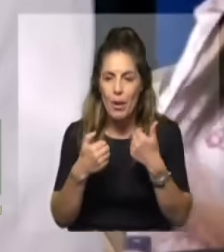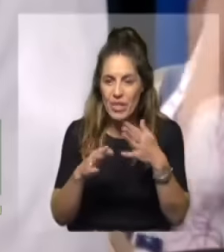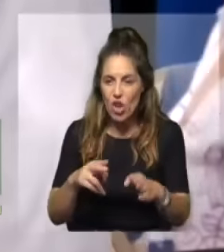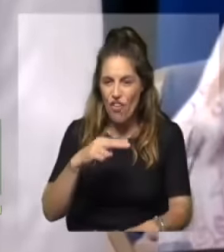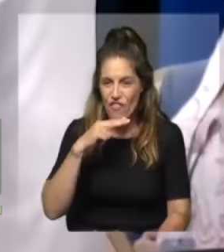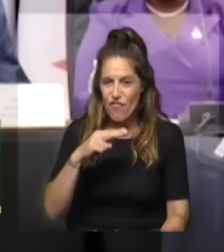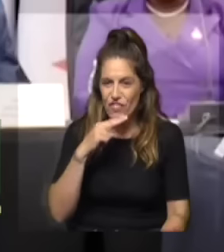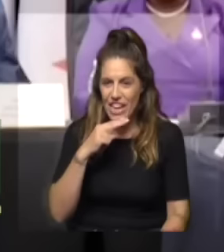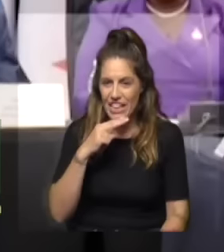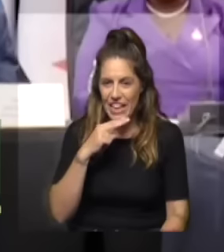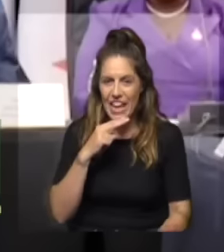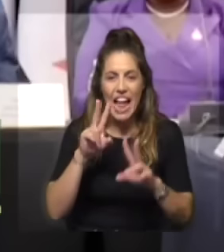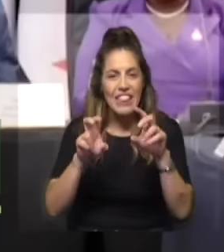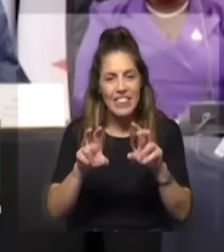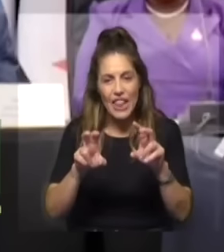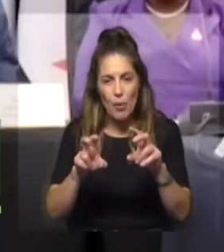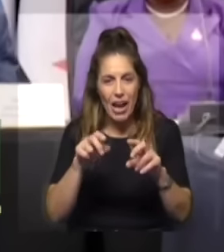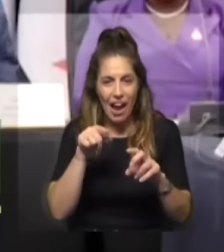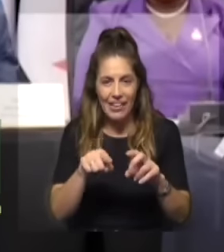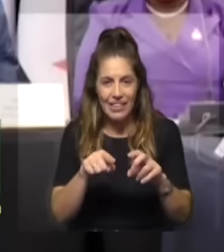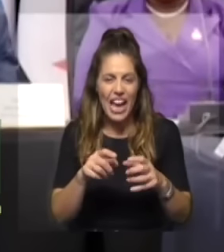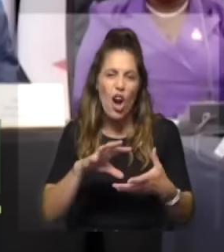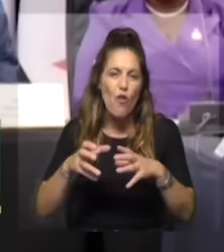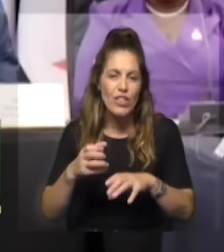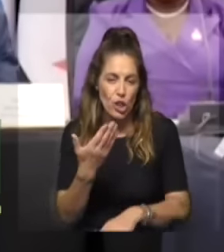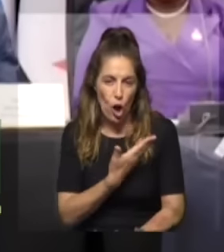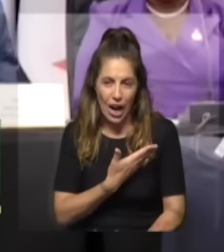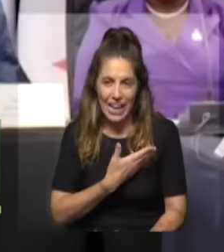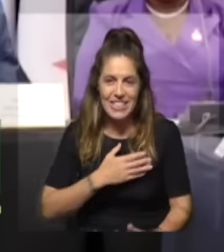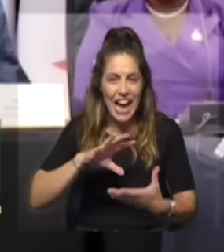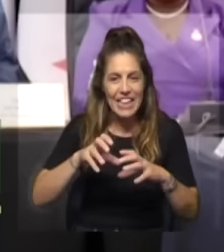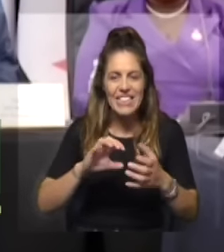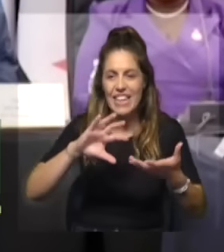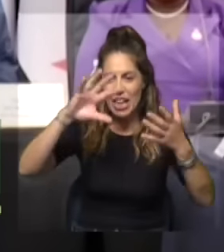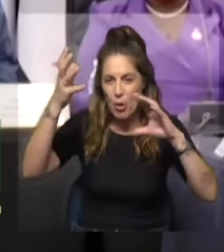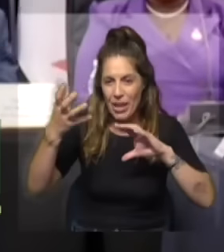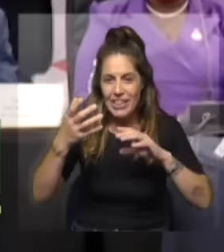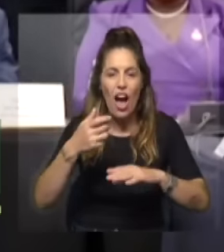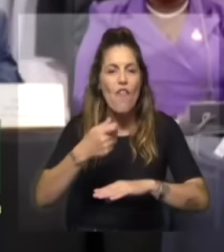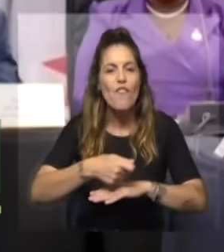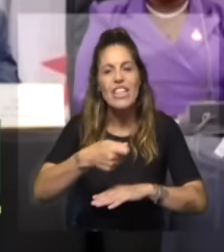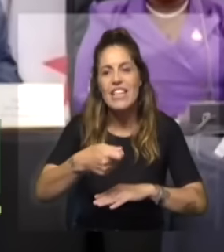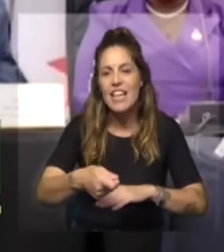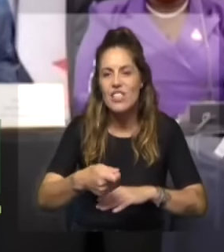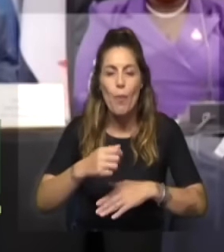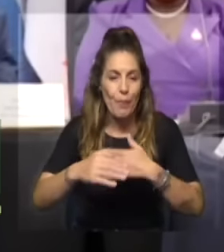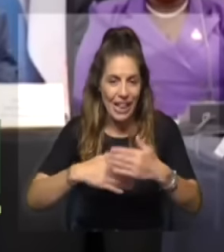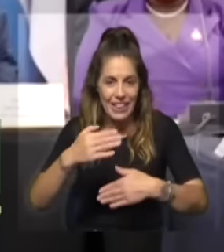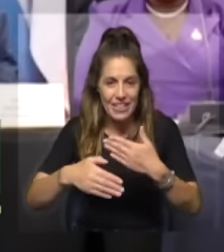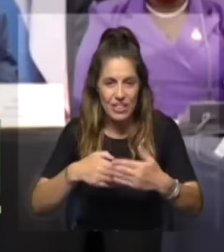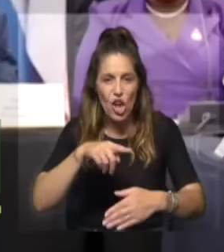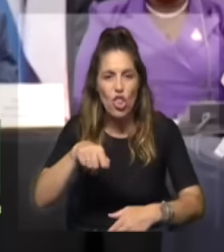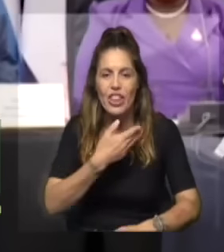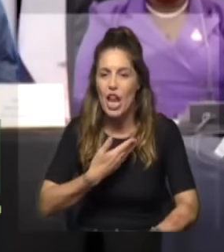viernes y tiene como trasfondo entre otros temas el conflicto en gaza la crisis climática la financiación para el desarrollo y donde la presidenta